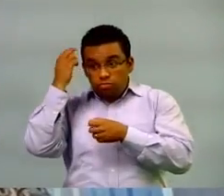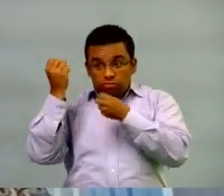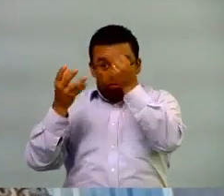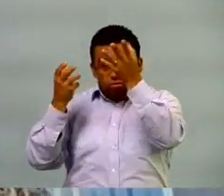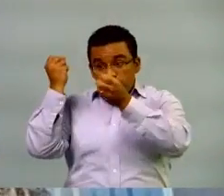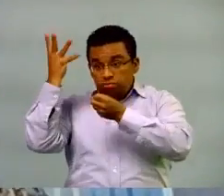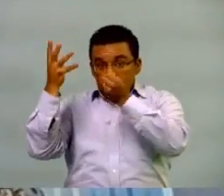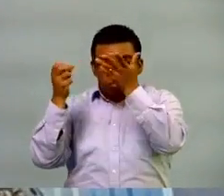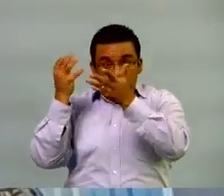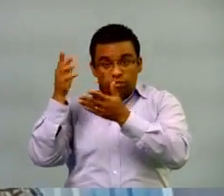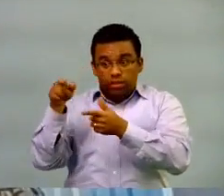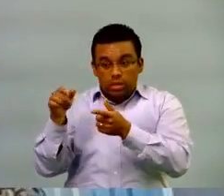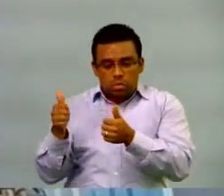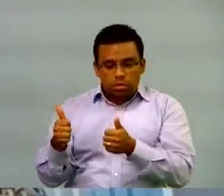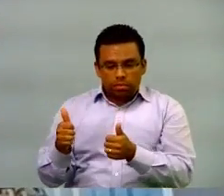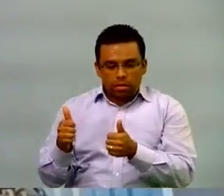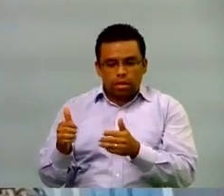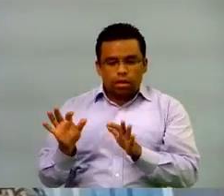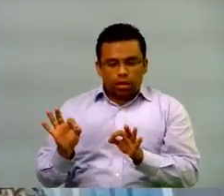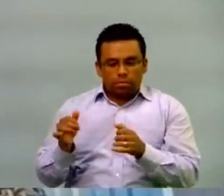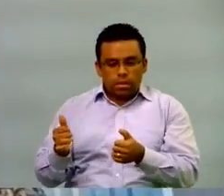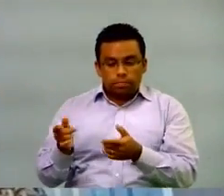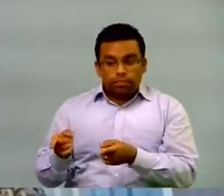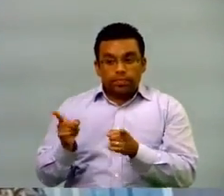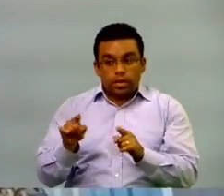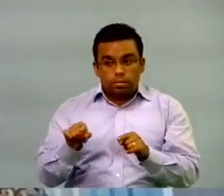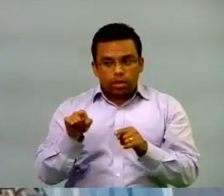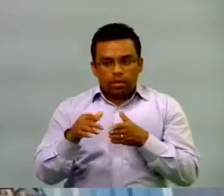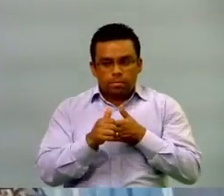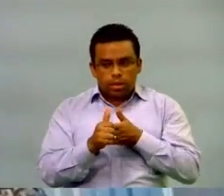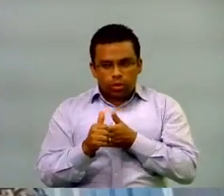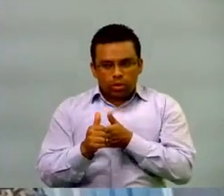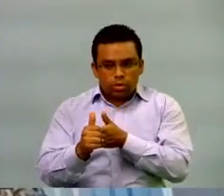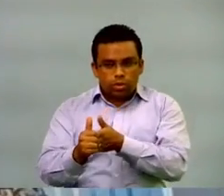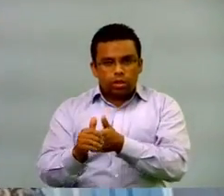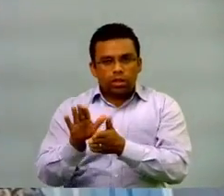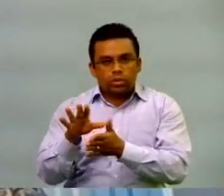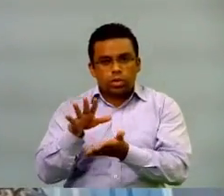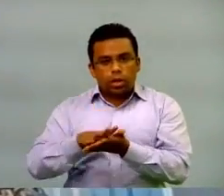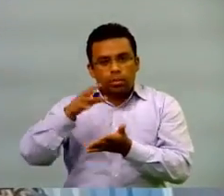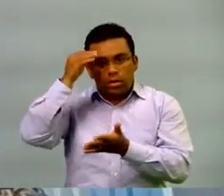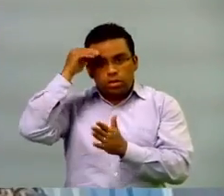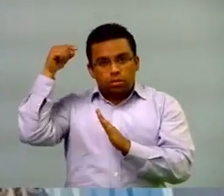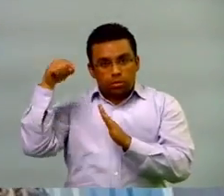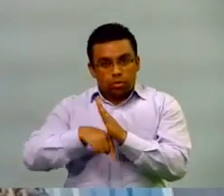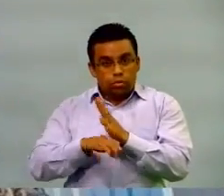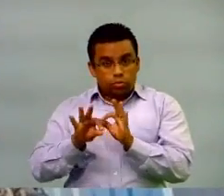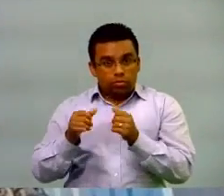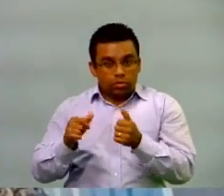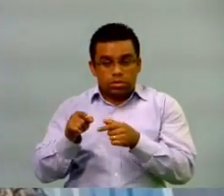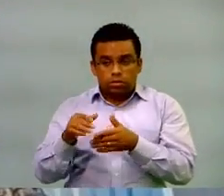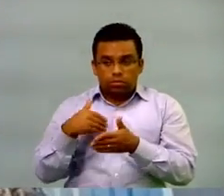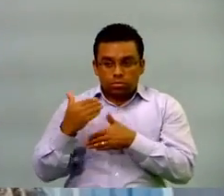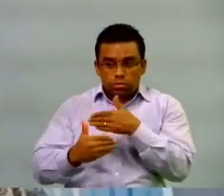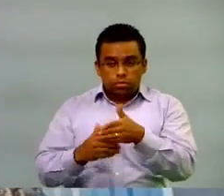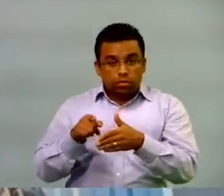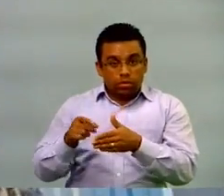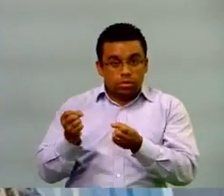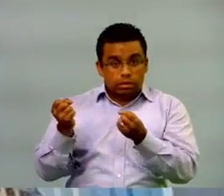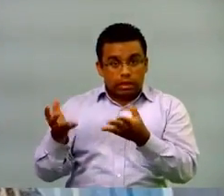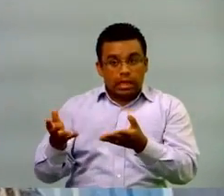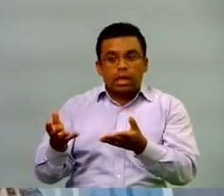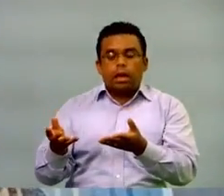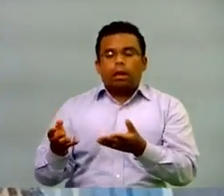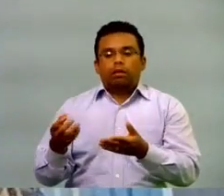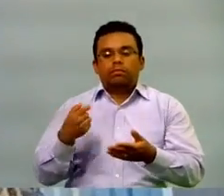los directivos, y cómo a través de una metodología de aprendizaje profundo, ¿cierto?, empezamos a